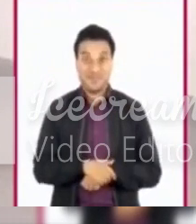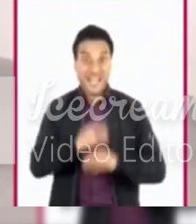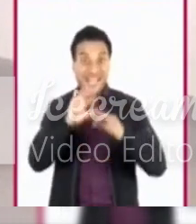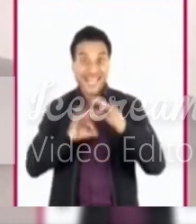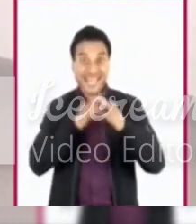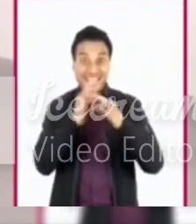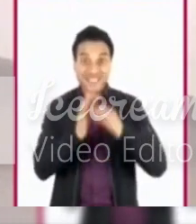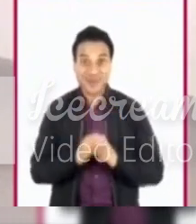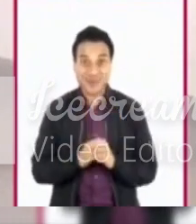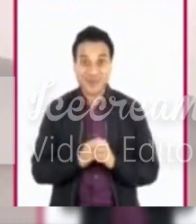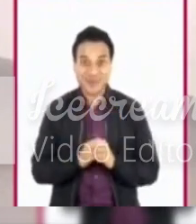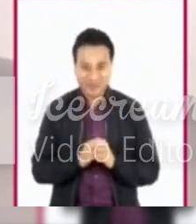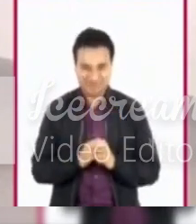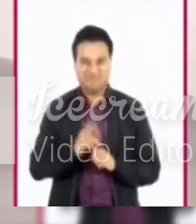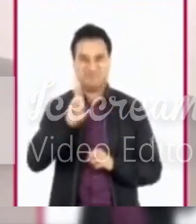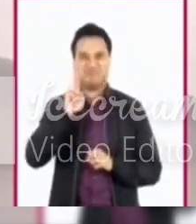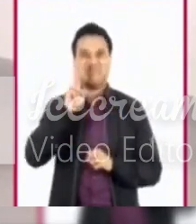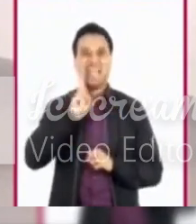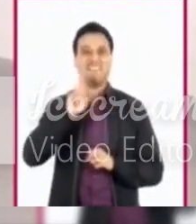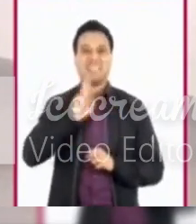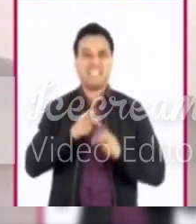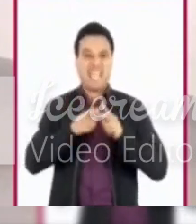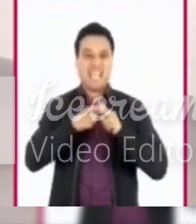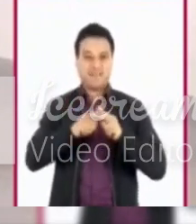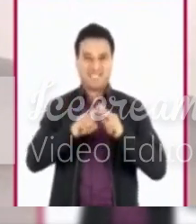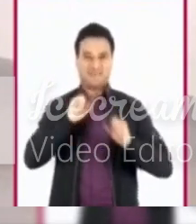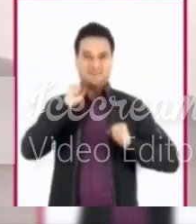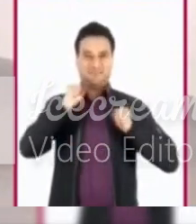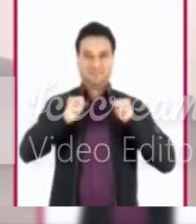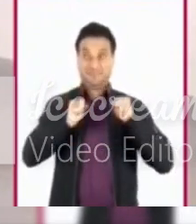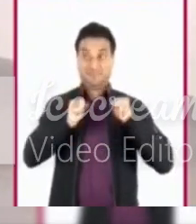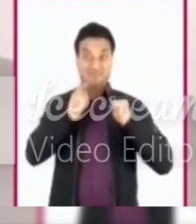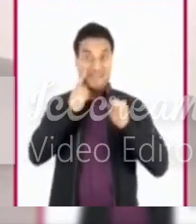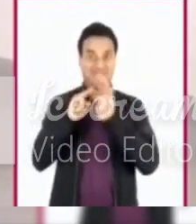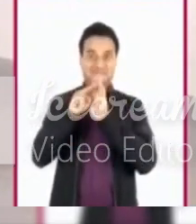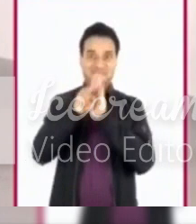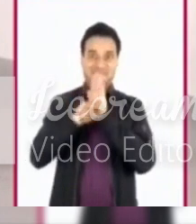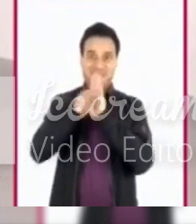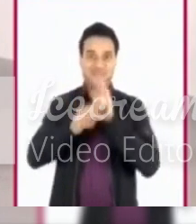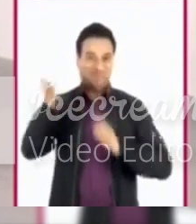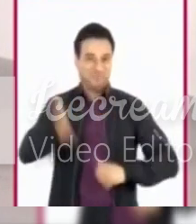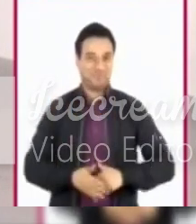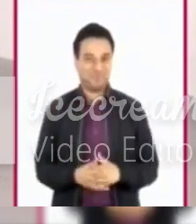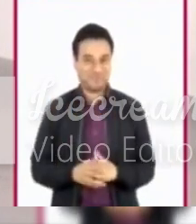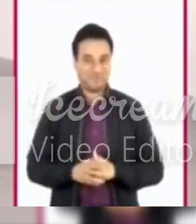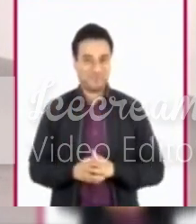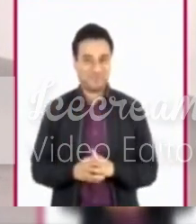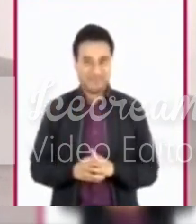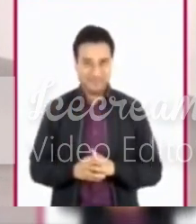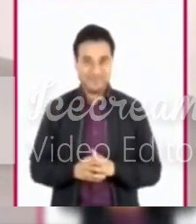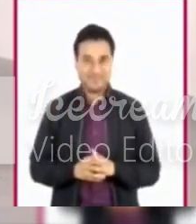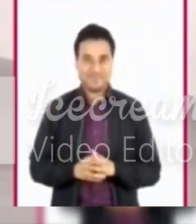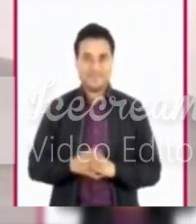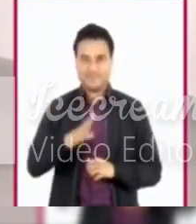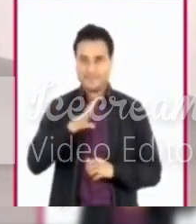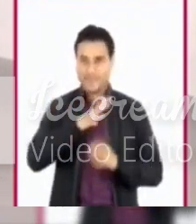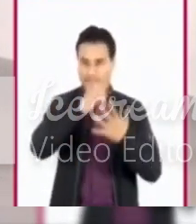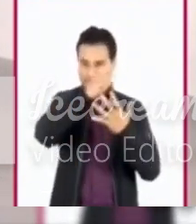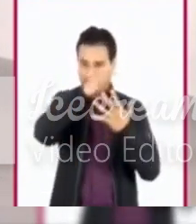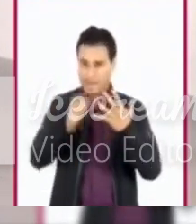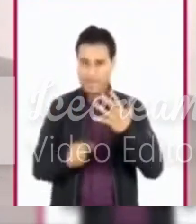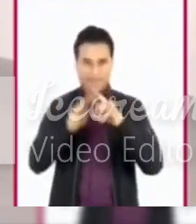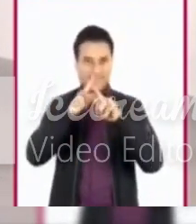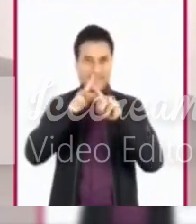¡Listo! ¿Qué tal si nos vamos moviendo para ver el siguiente video? Y así encontrar estos elementos